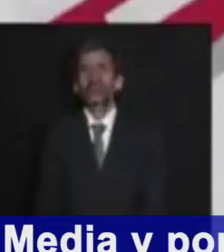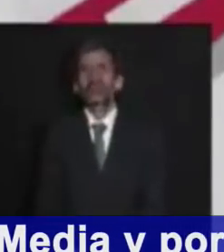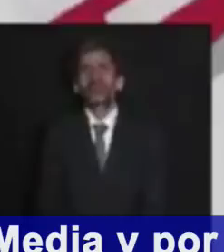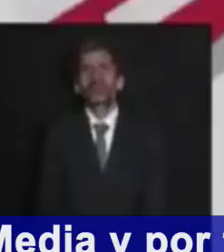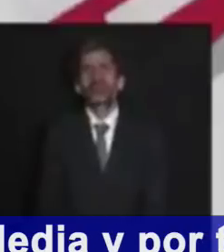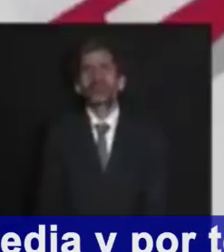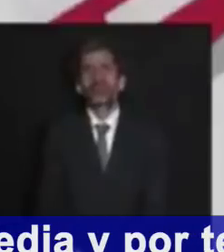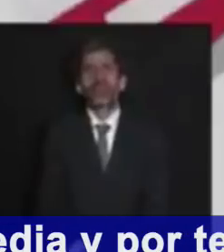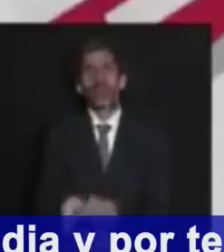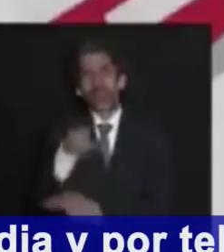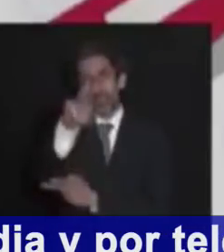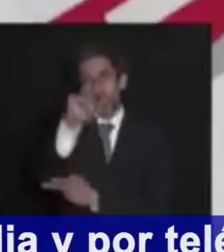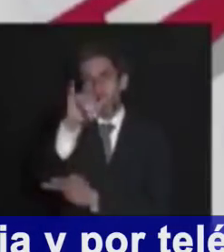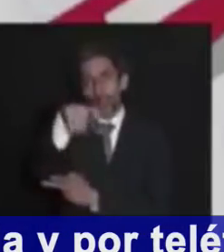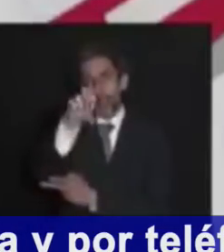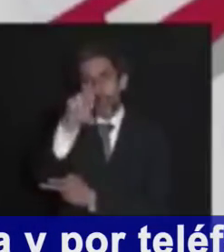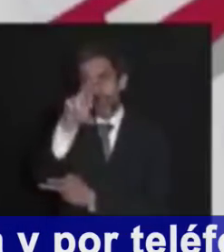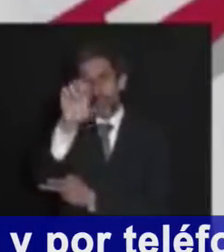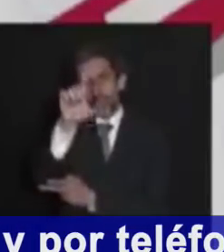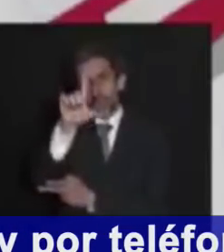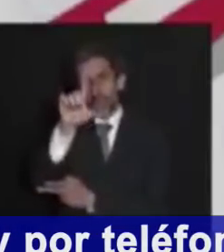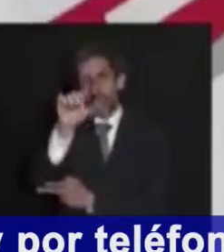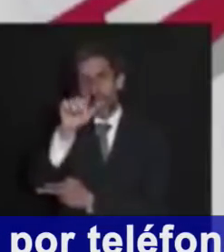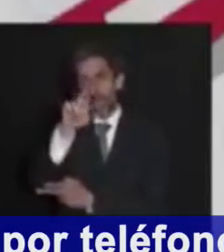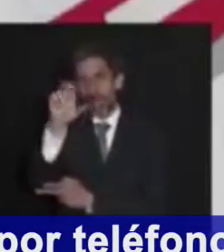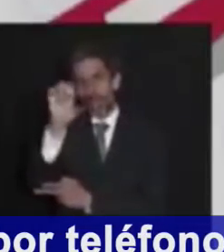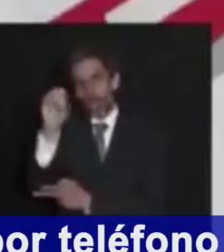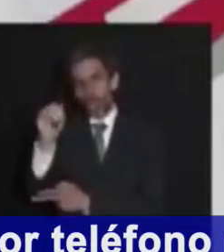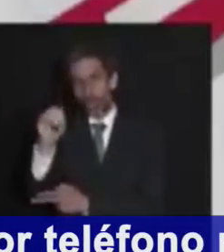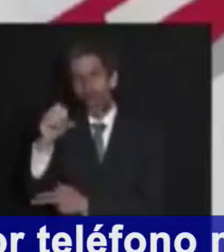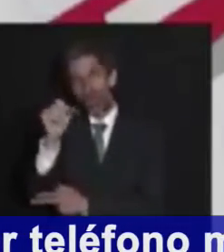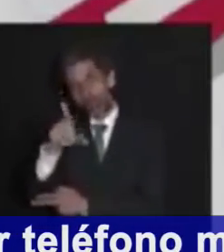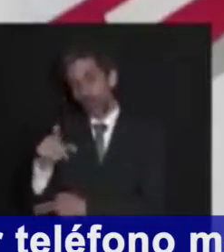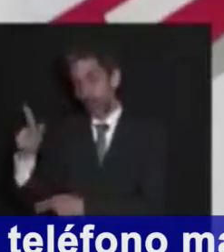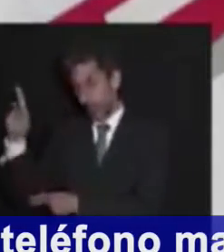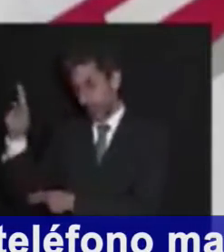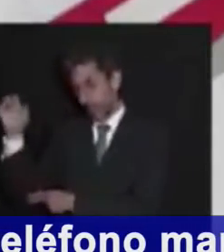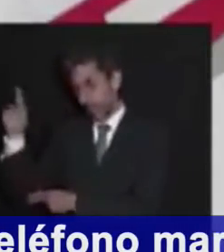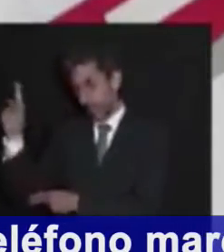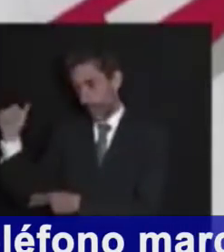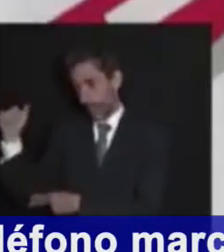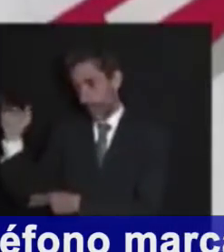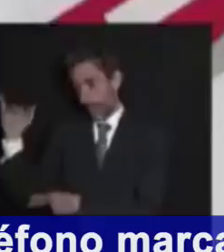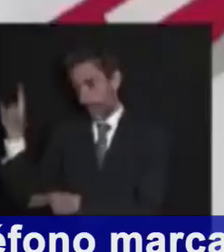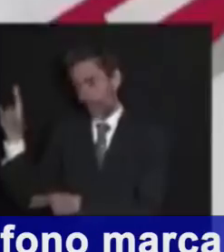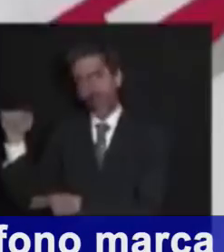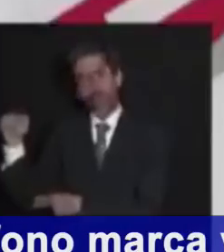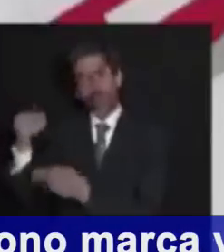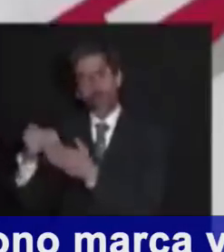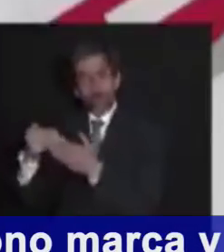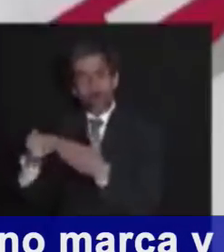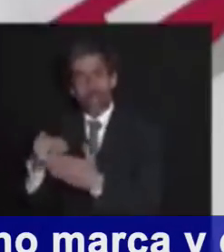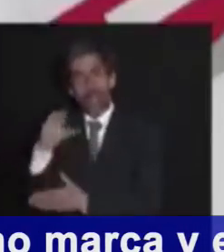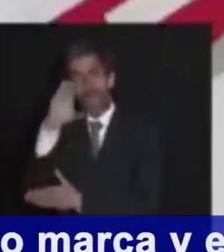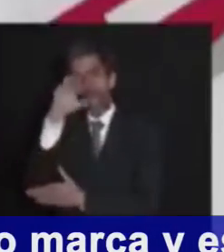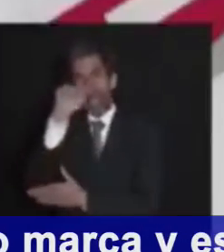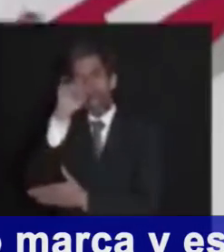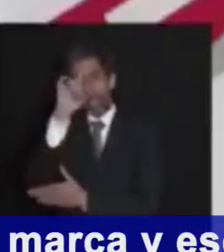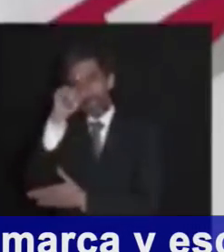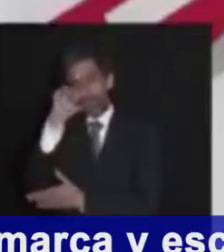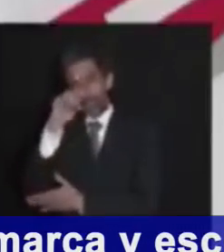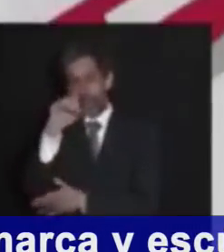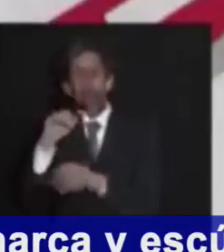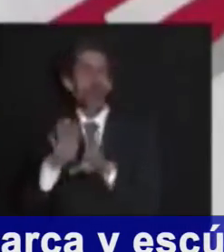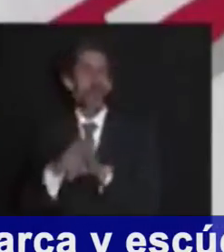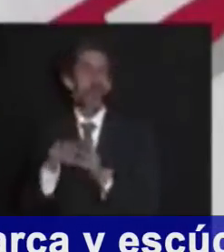a Mikel Arriola y a Pepe Mid como candidatos es tan solo enseñar las